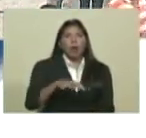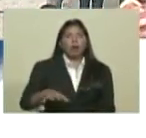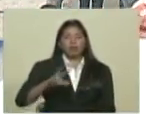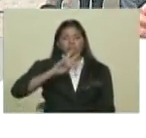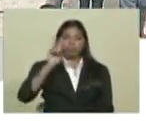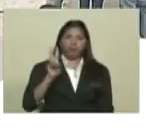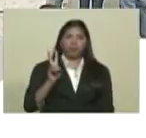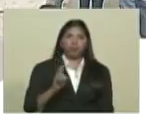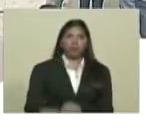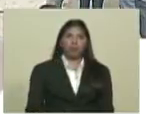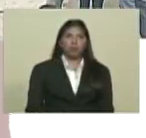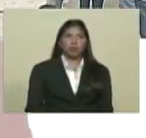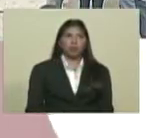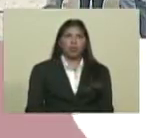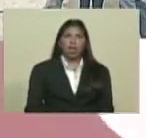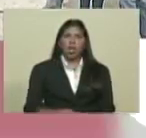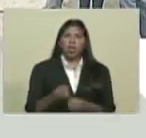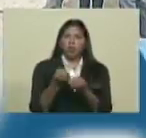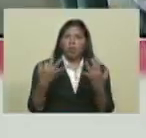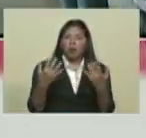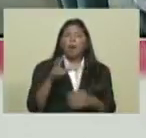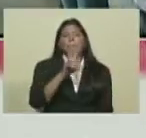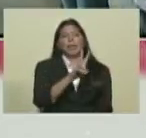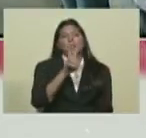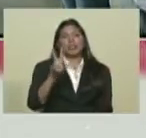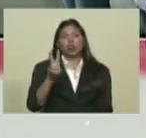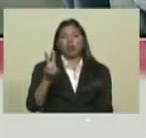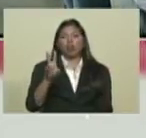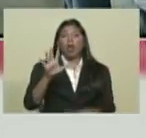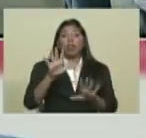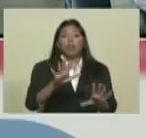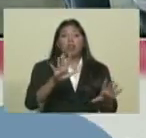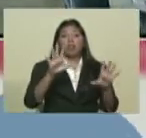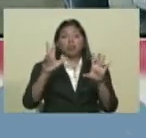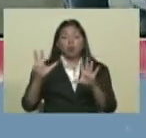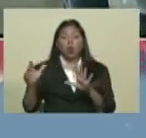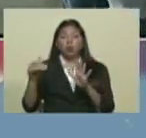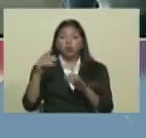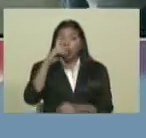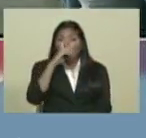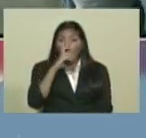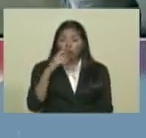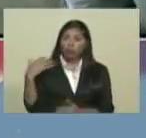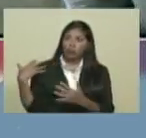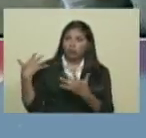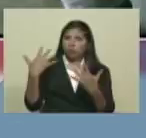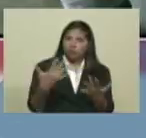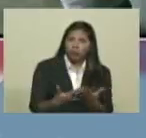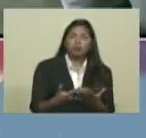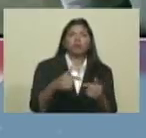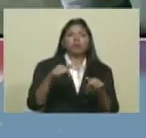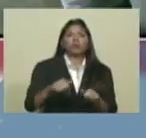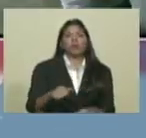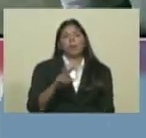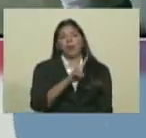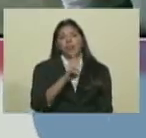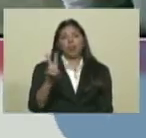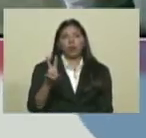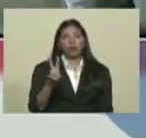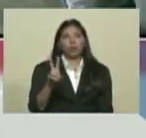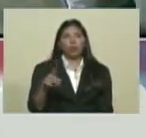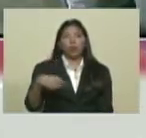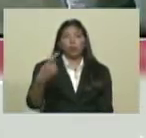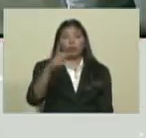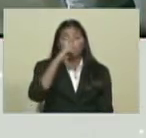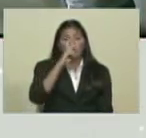es la elección número 22 en 18 años, récord mundial. El próximo año tendremos la elección 23 y